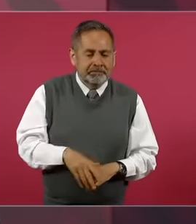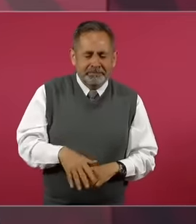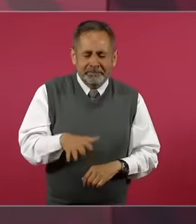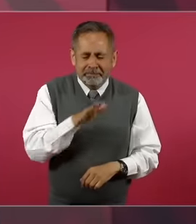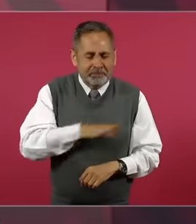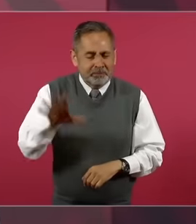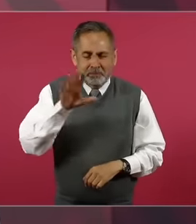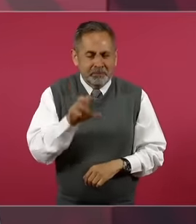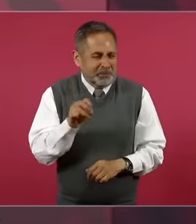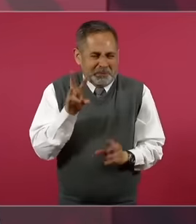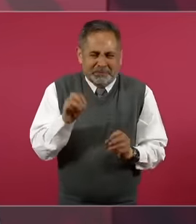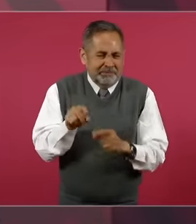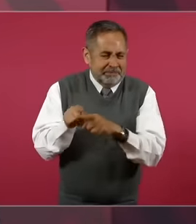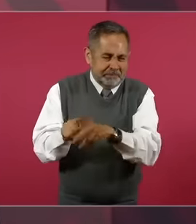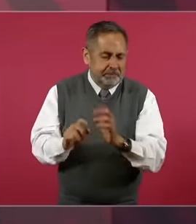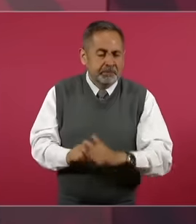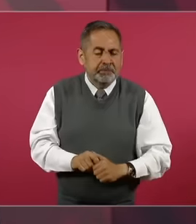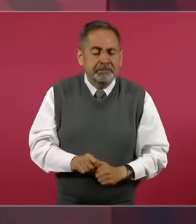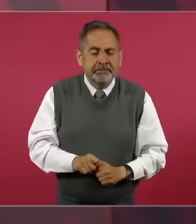excepcional.